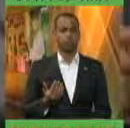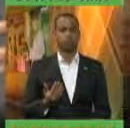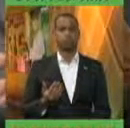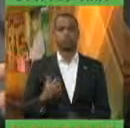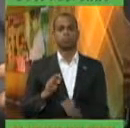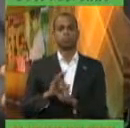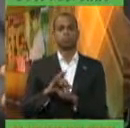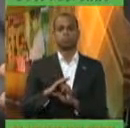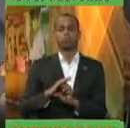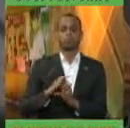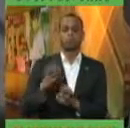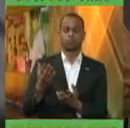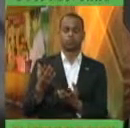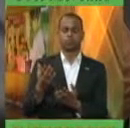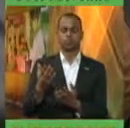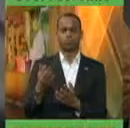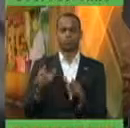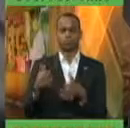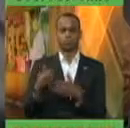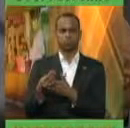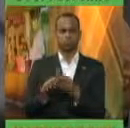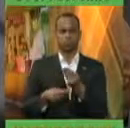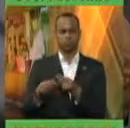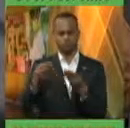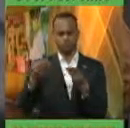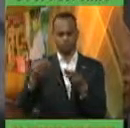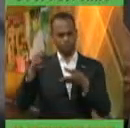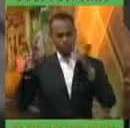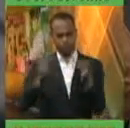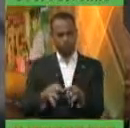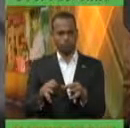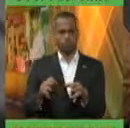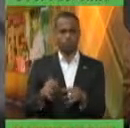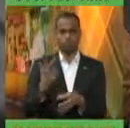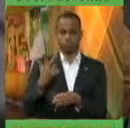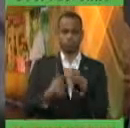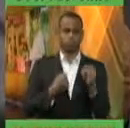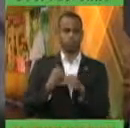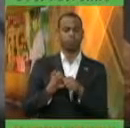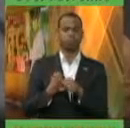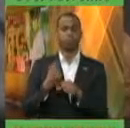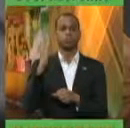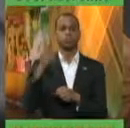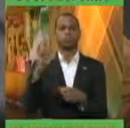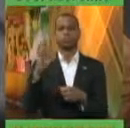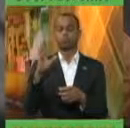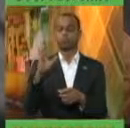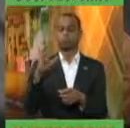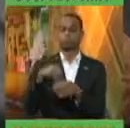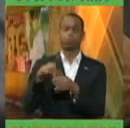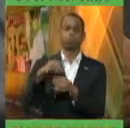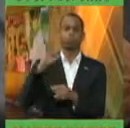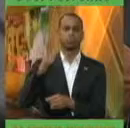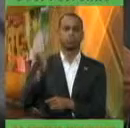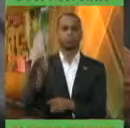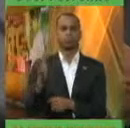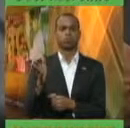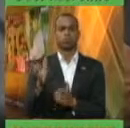ejemplo lo de la junta monetaria es significativo porque estamos hablando ya que en tres años los bancos van a estar